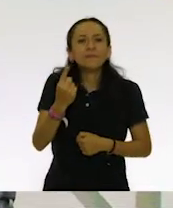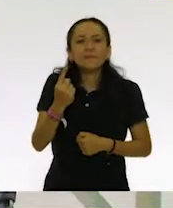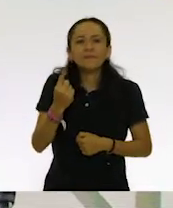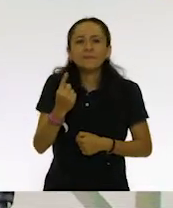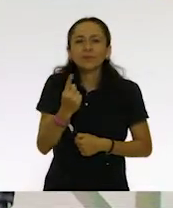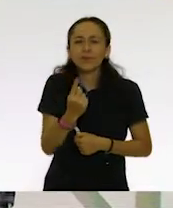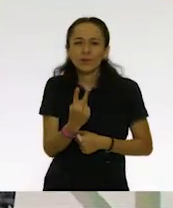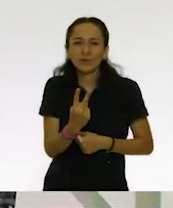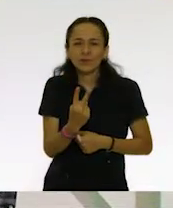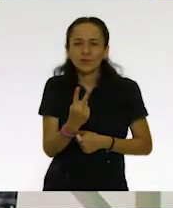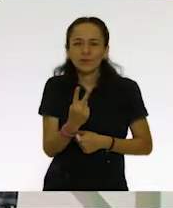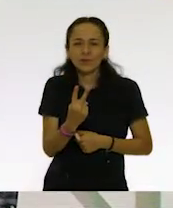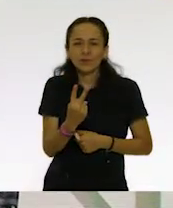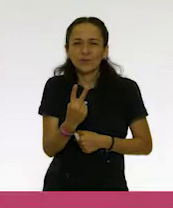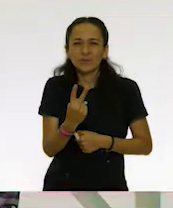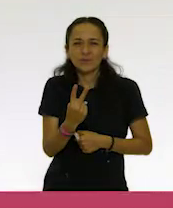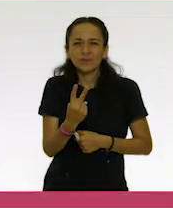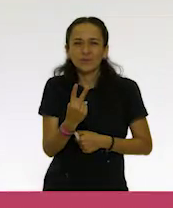Dos.